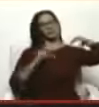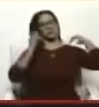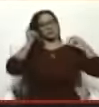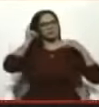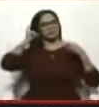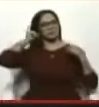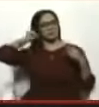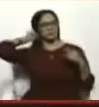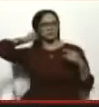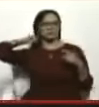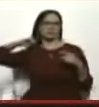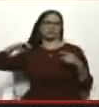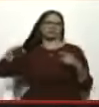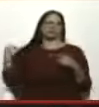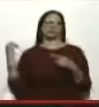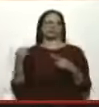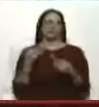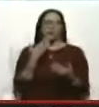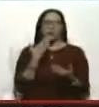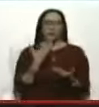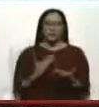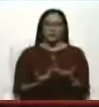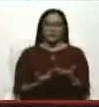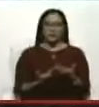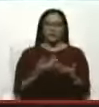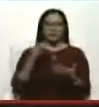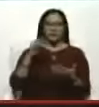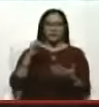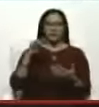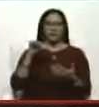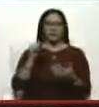Bueno, muchas gracias a nuestra compañera Mari Carmen